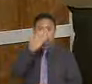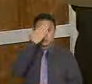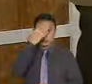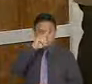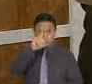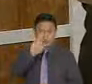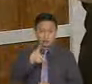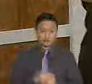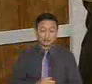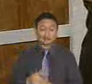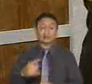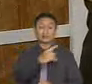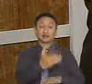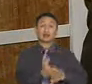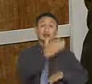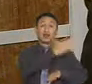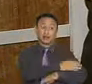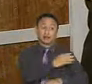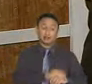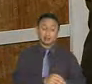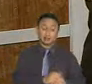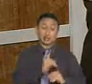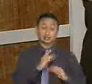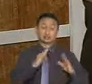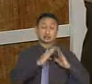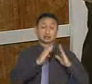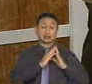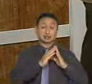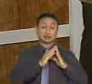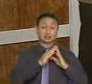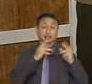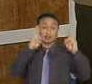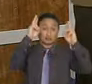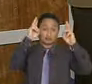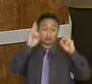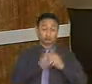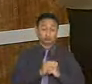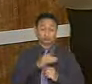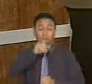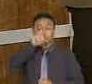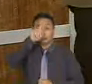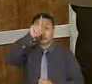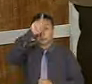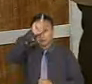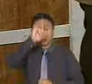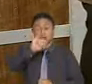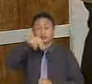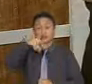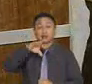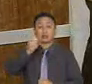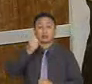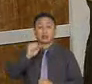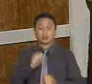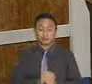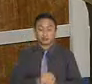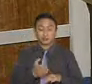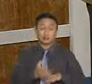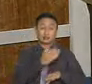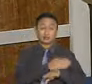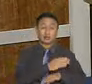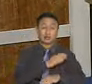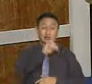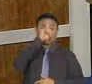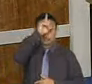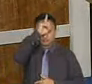estaba el Palacio real de los incas ahí estaba ahí está el Palacio real de los incas que fue quemado cuando huayna cápac